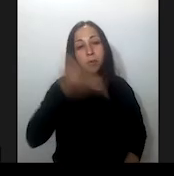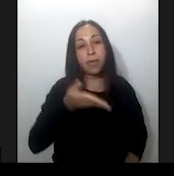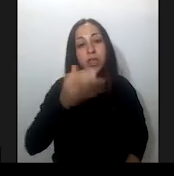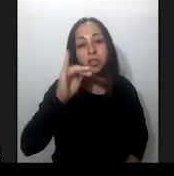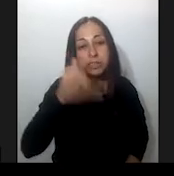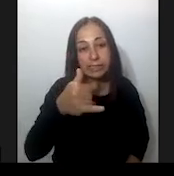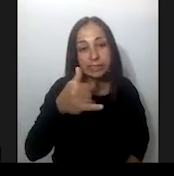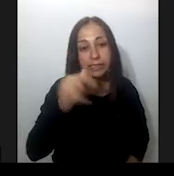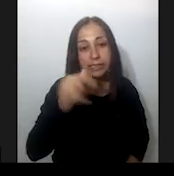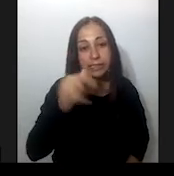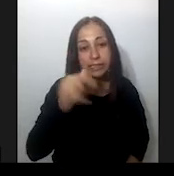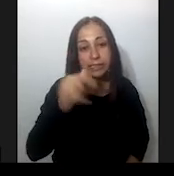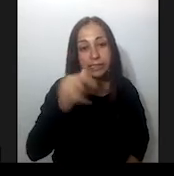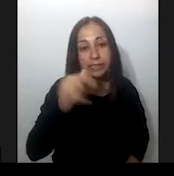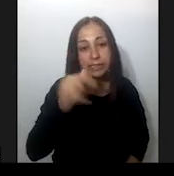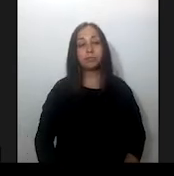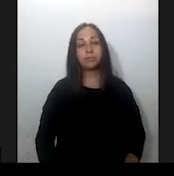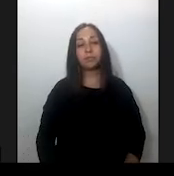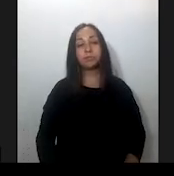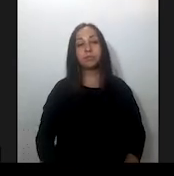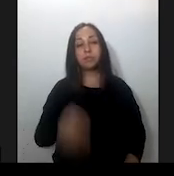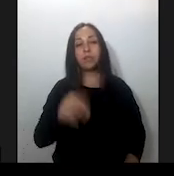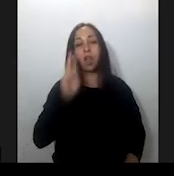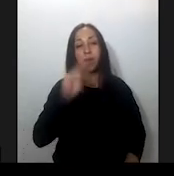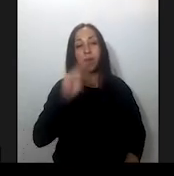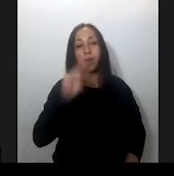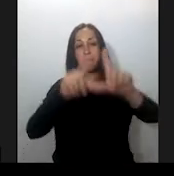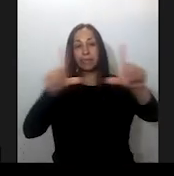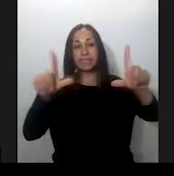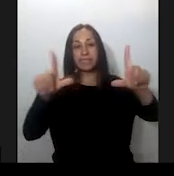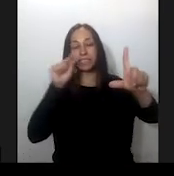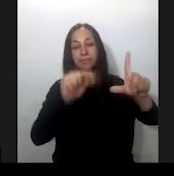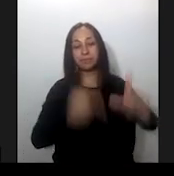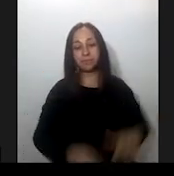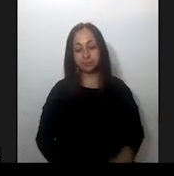sí. Y ahora vemos esta pantalla.